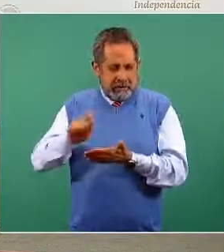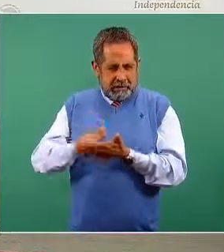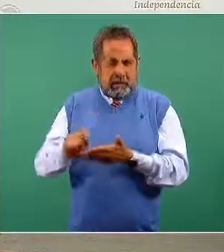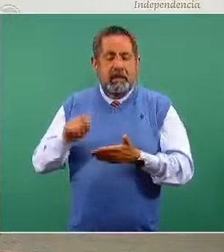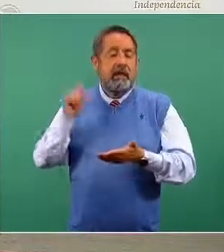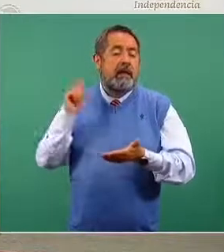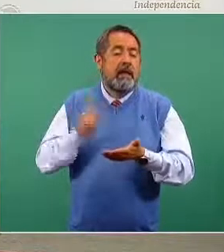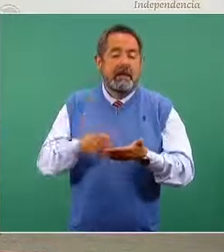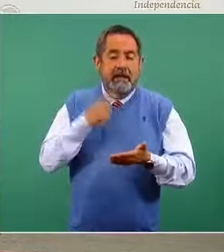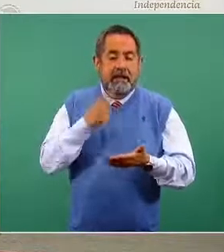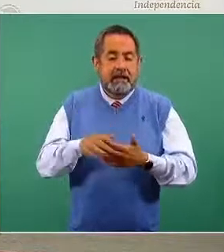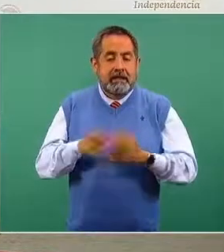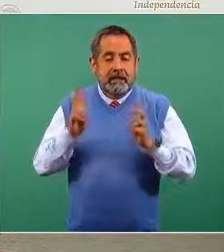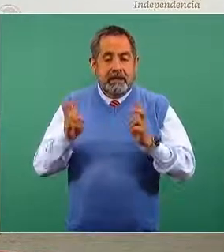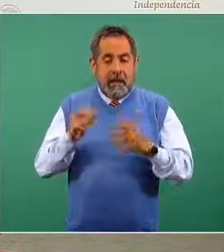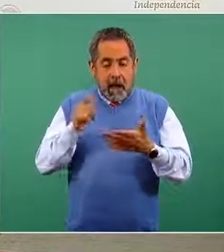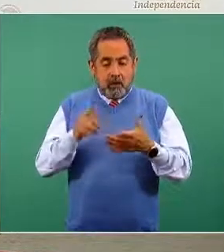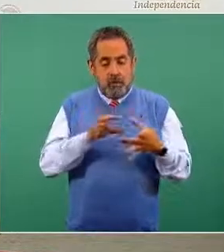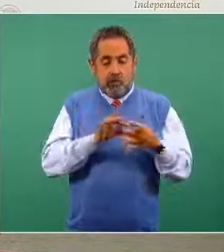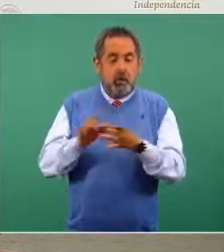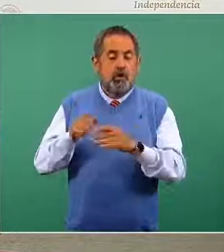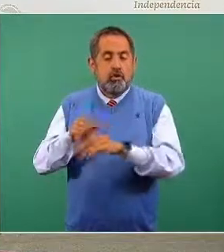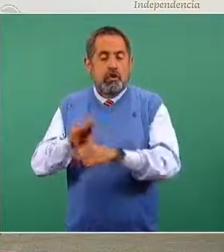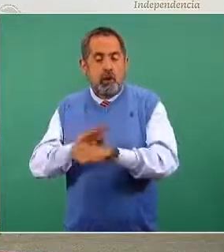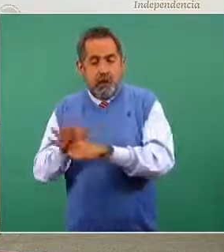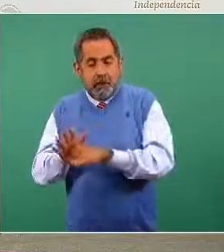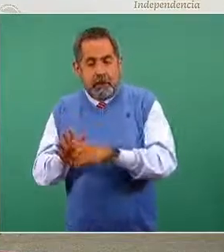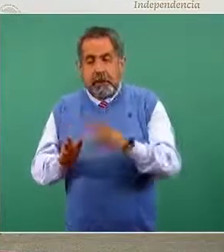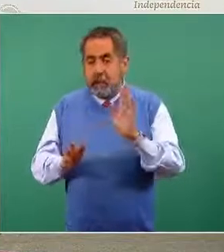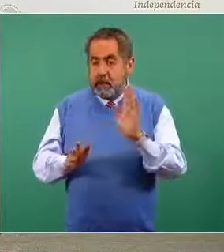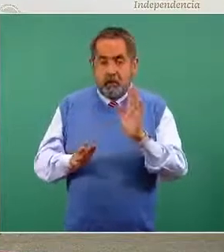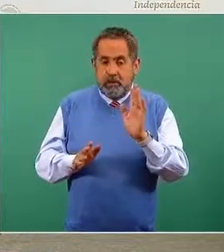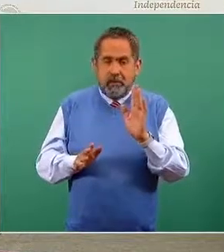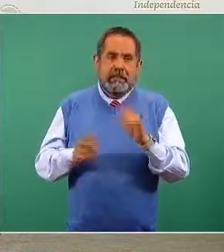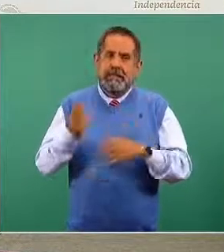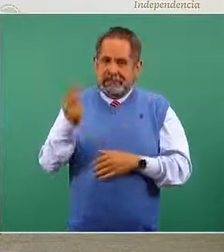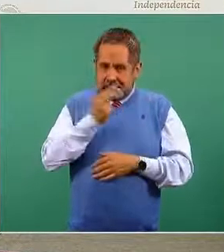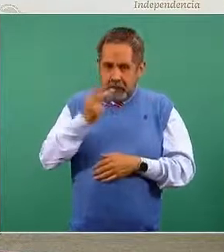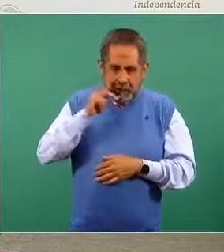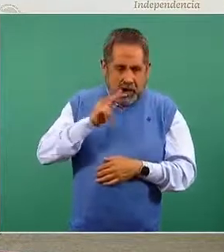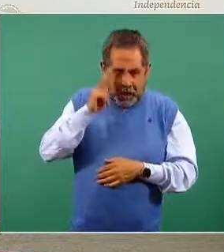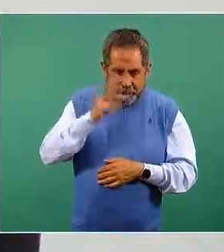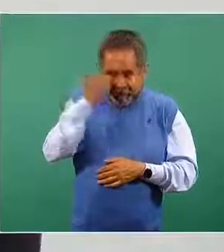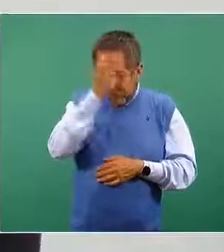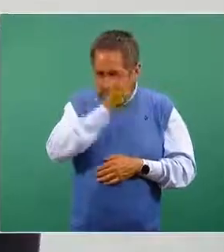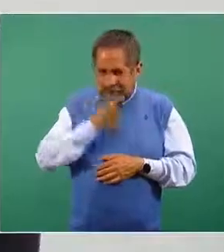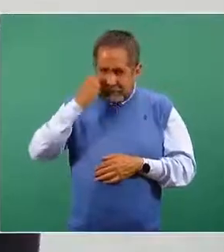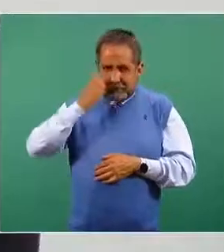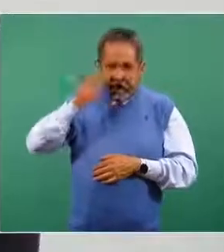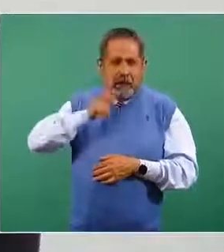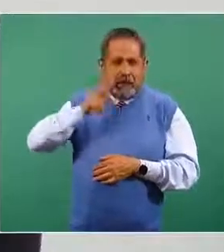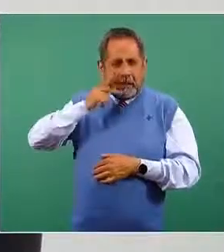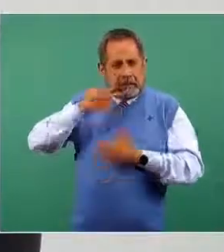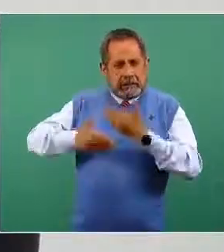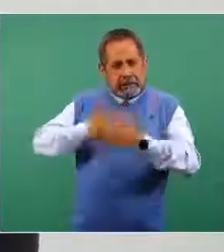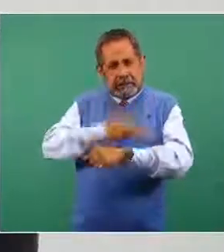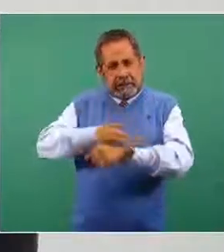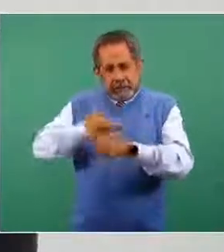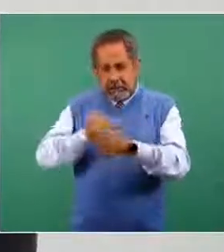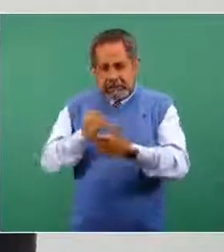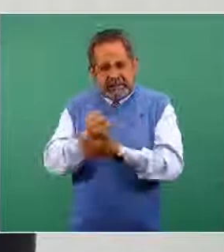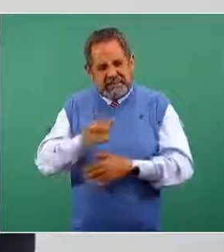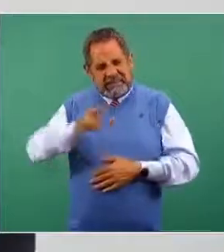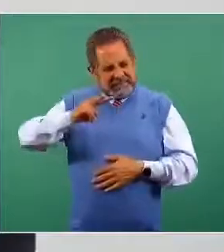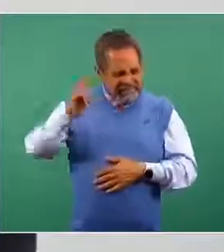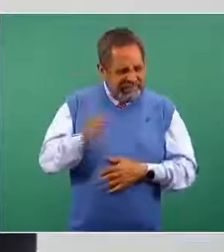defunción tienen algo relacionado con la enfermedad, pero entonces necesitamos que pasen por los procesos de dictaminación para ver